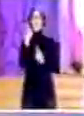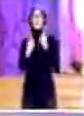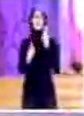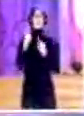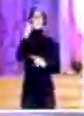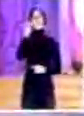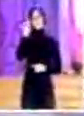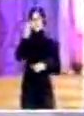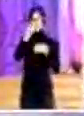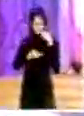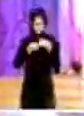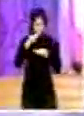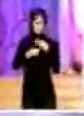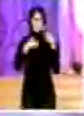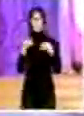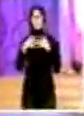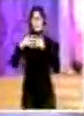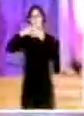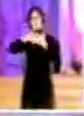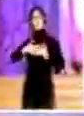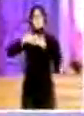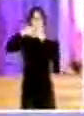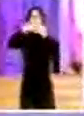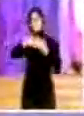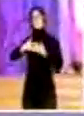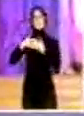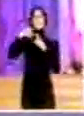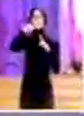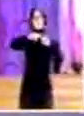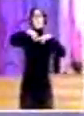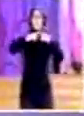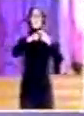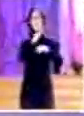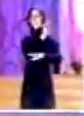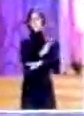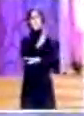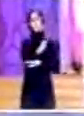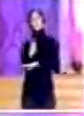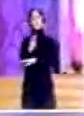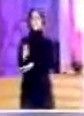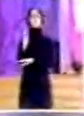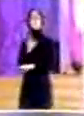qué hacer, lucha un día tras otro para su familia mantener. ¿Por qué?